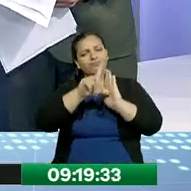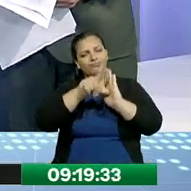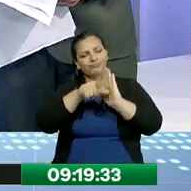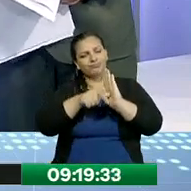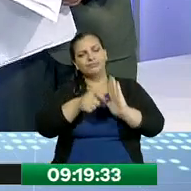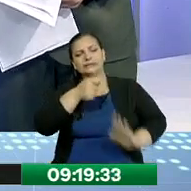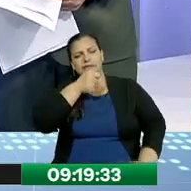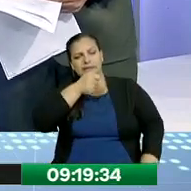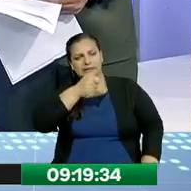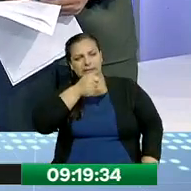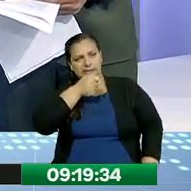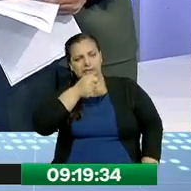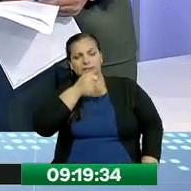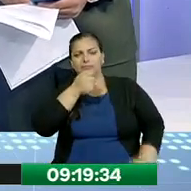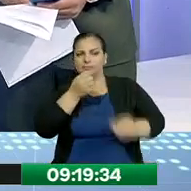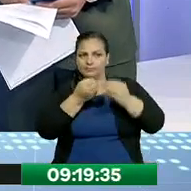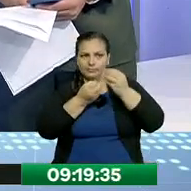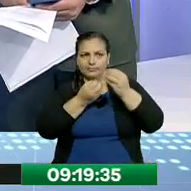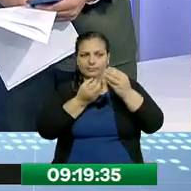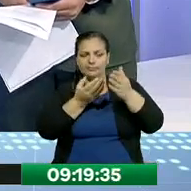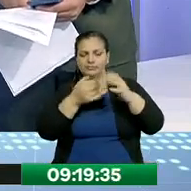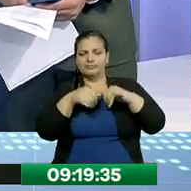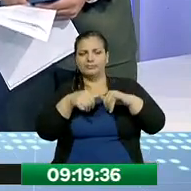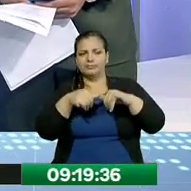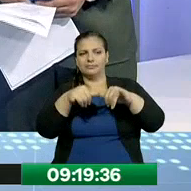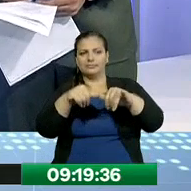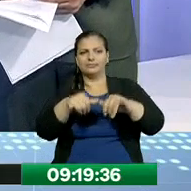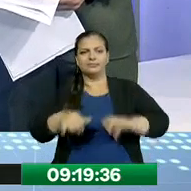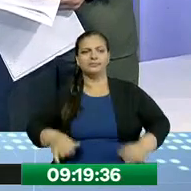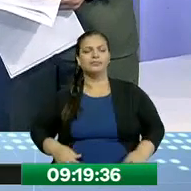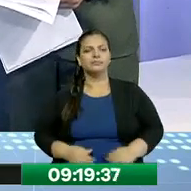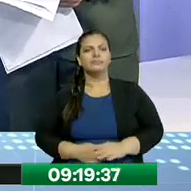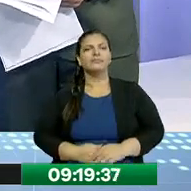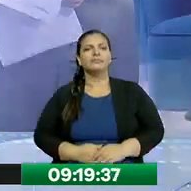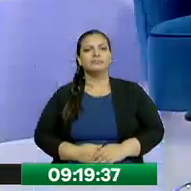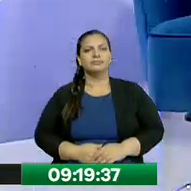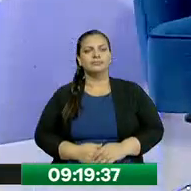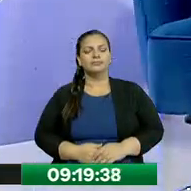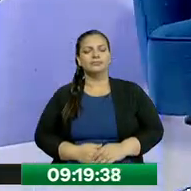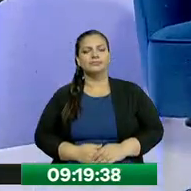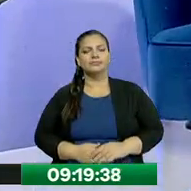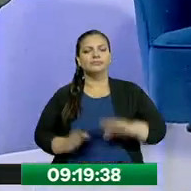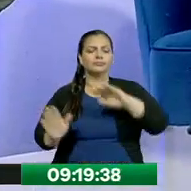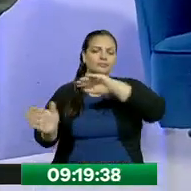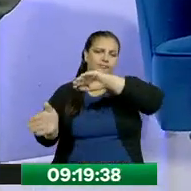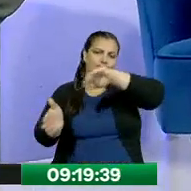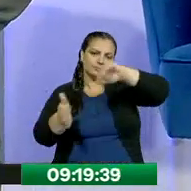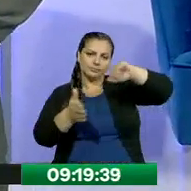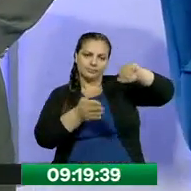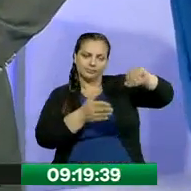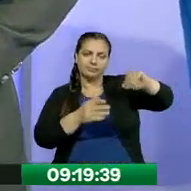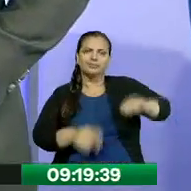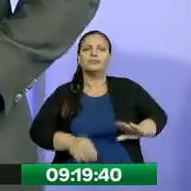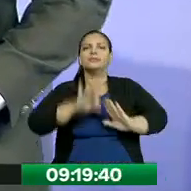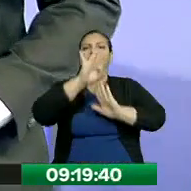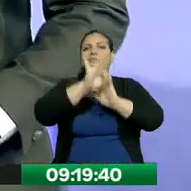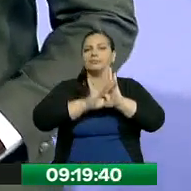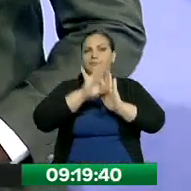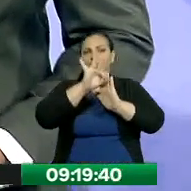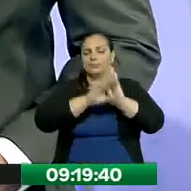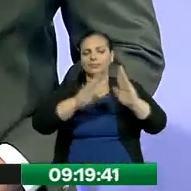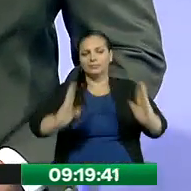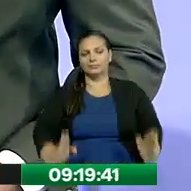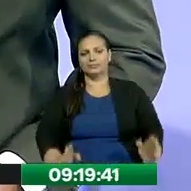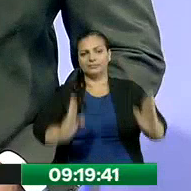para que amplíes más información si así el caso lo amerita. Mientras tanto, vamos cambiando de tema. Usuarios y funcionarios del complejo